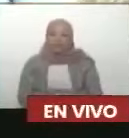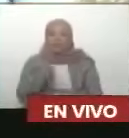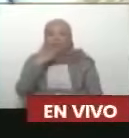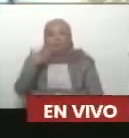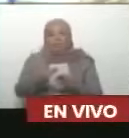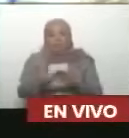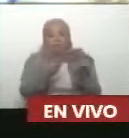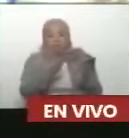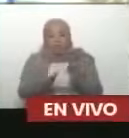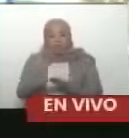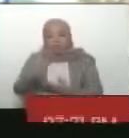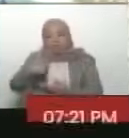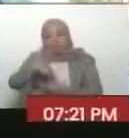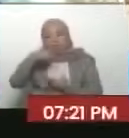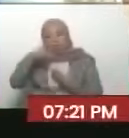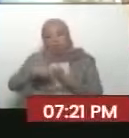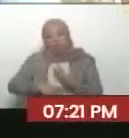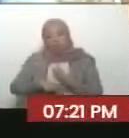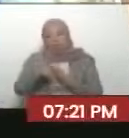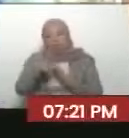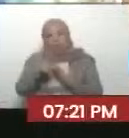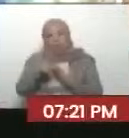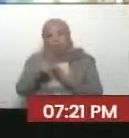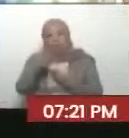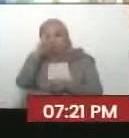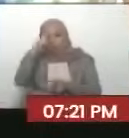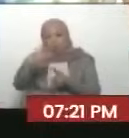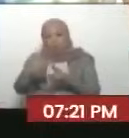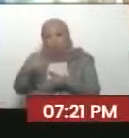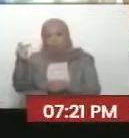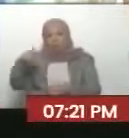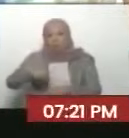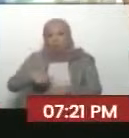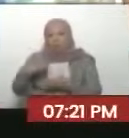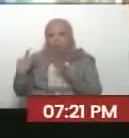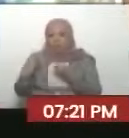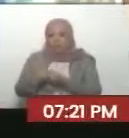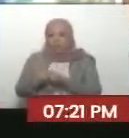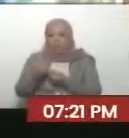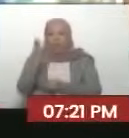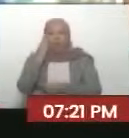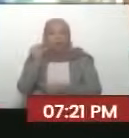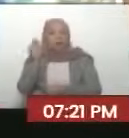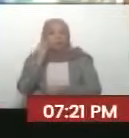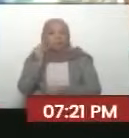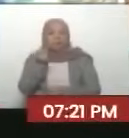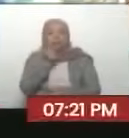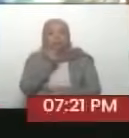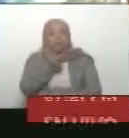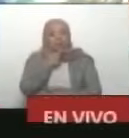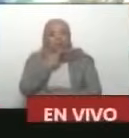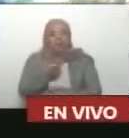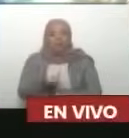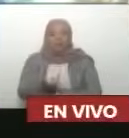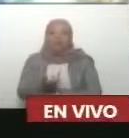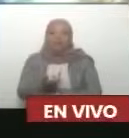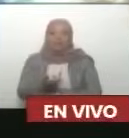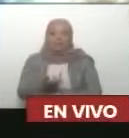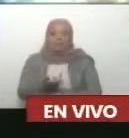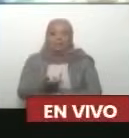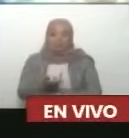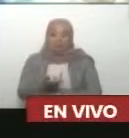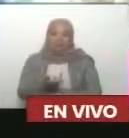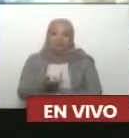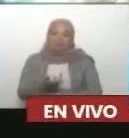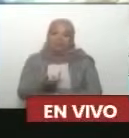Gracias por recibirme aquí en su programa. Un honor para mí estar presente aquí con ustedes y ver esta experiencia tan maravillosa. Solamente